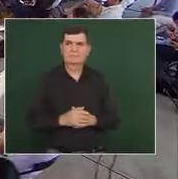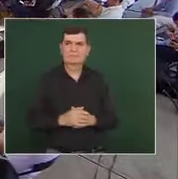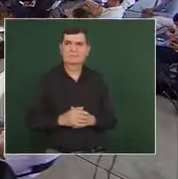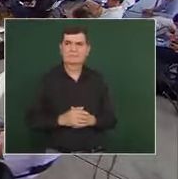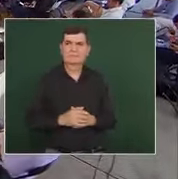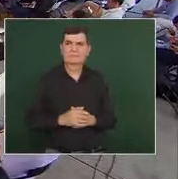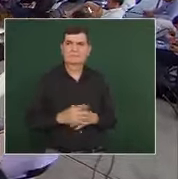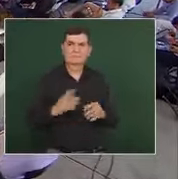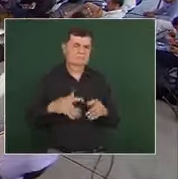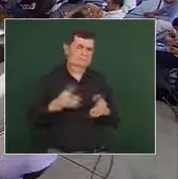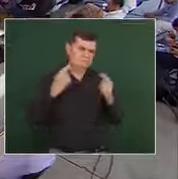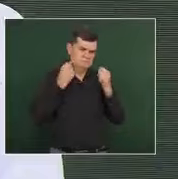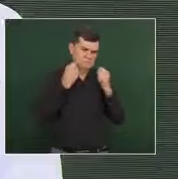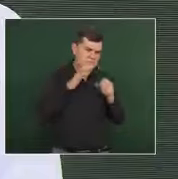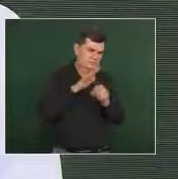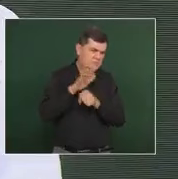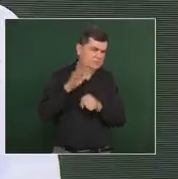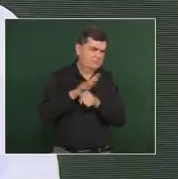a como sea,